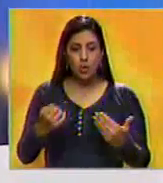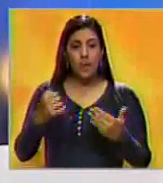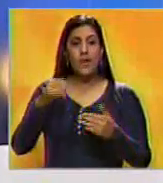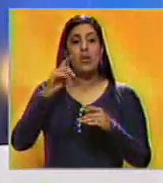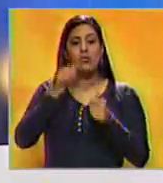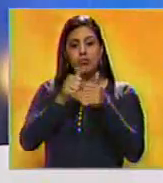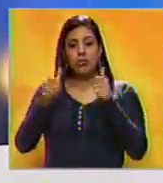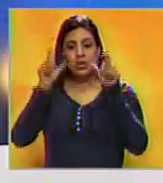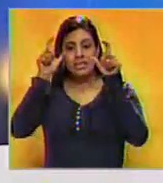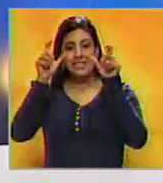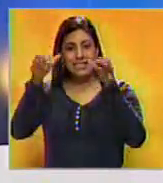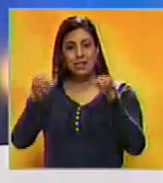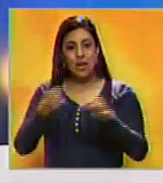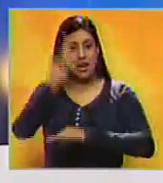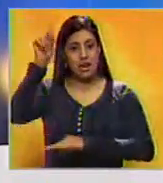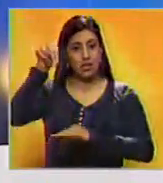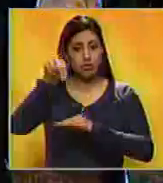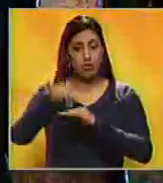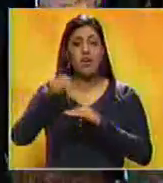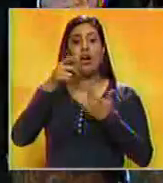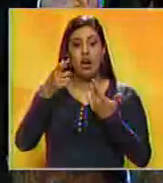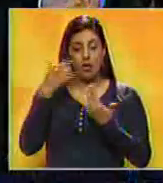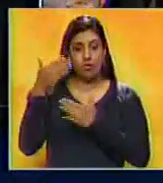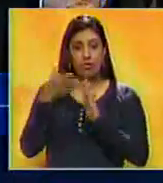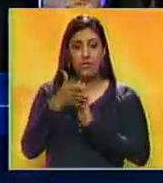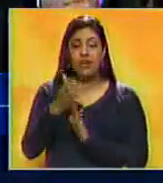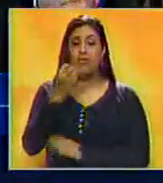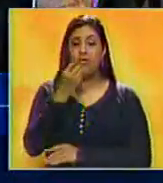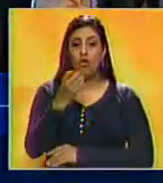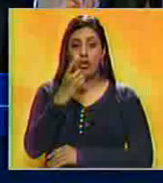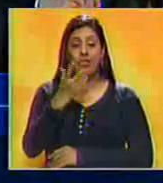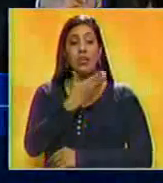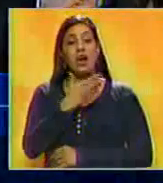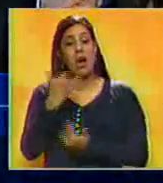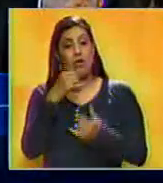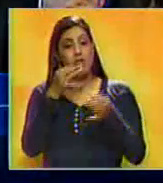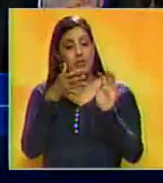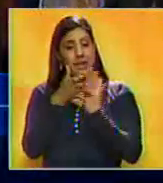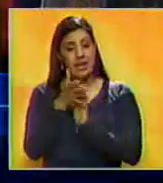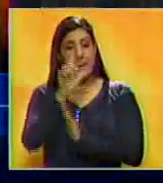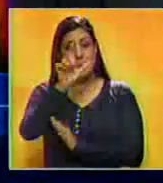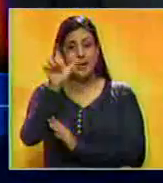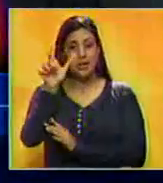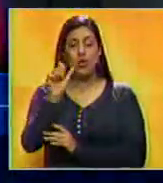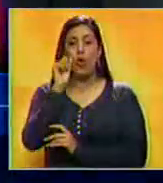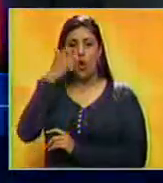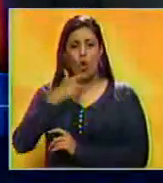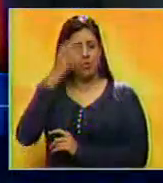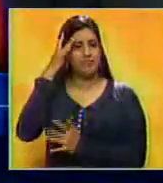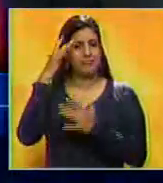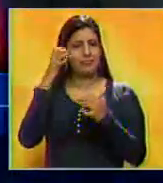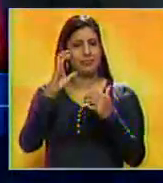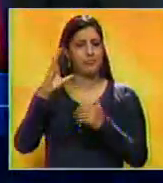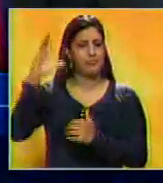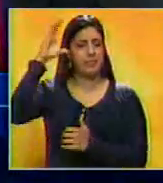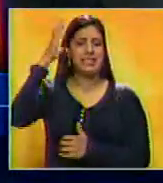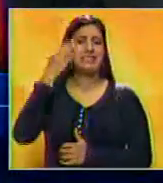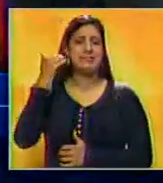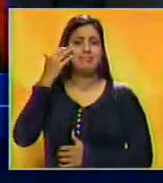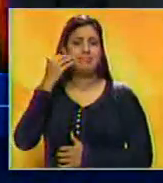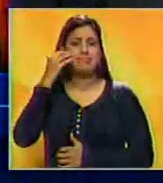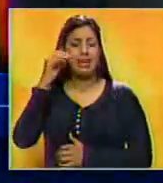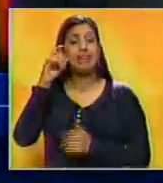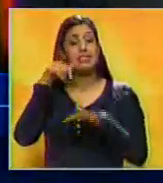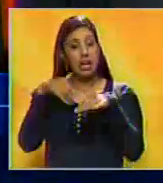como su asesor de seguridad nacional. Desde Palm Beach, Florida, el mandatario calificó al funcionario como un hombre de talento y experiencia.